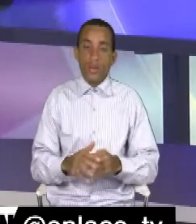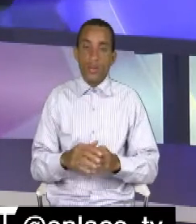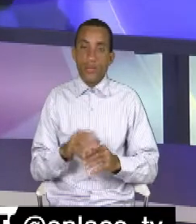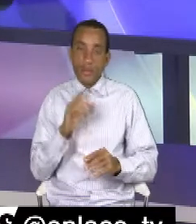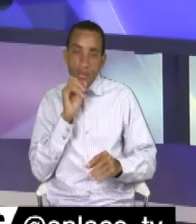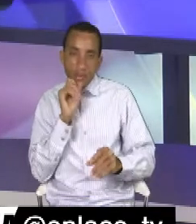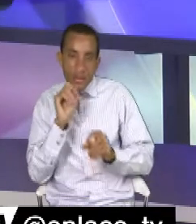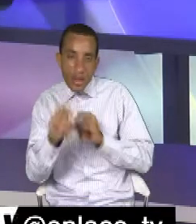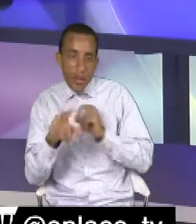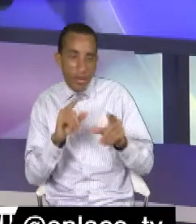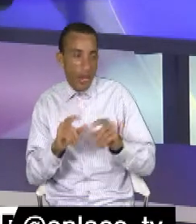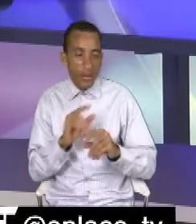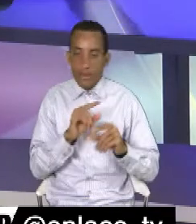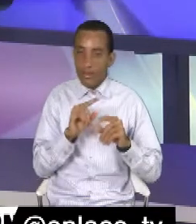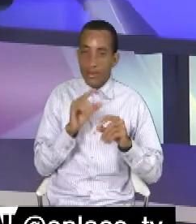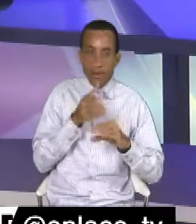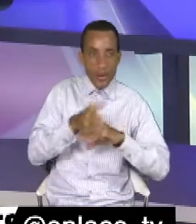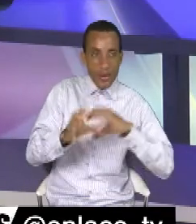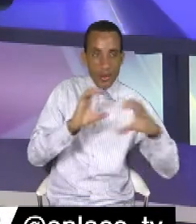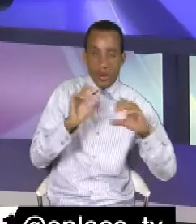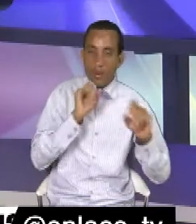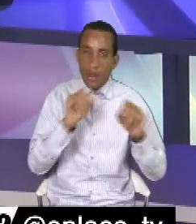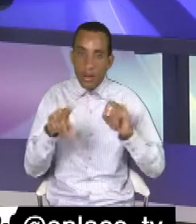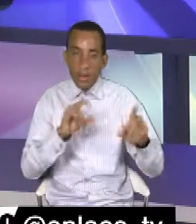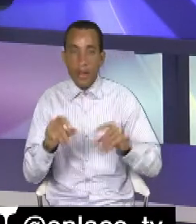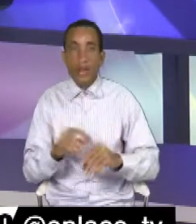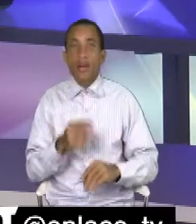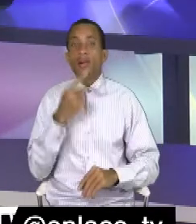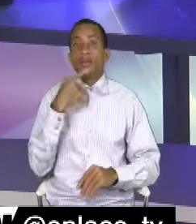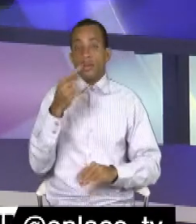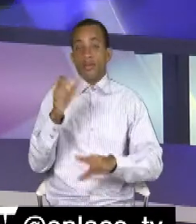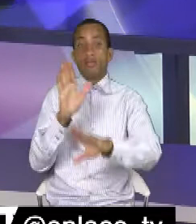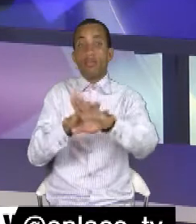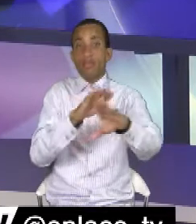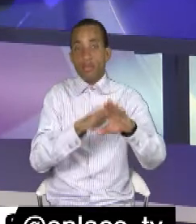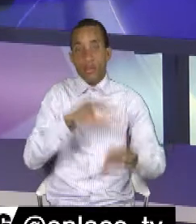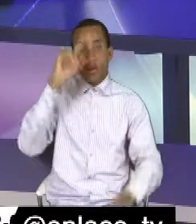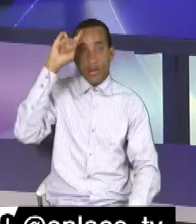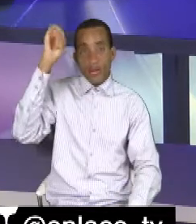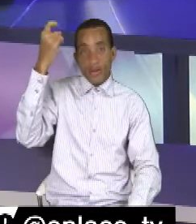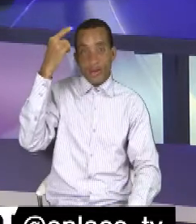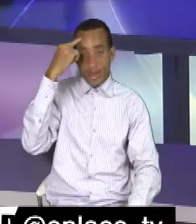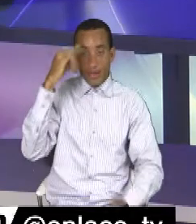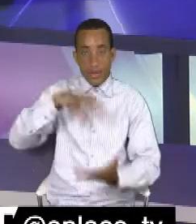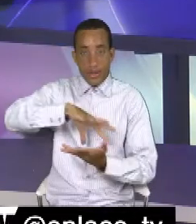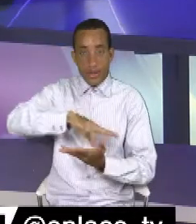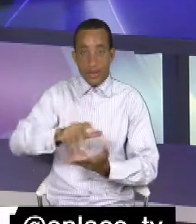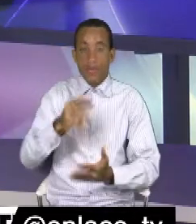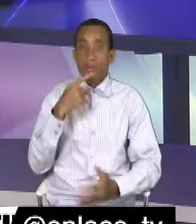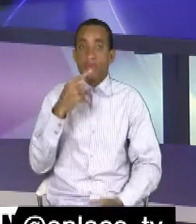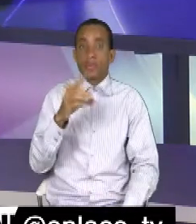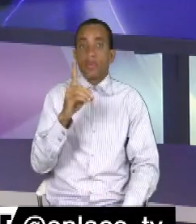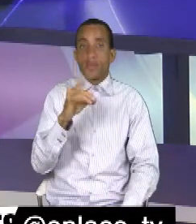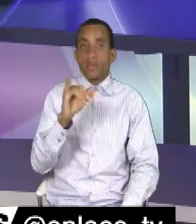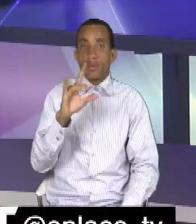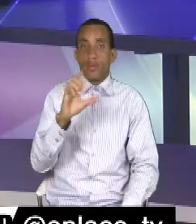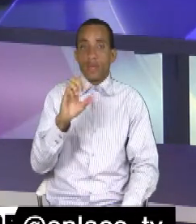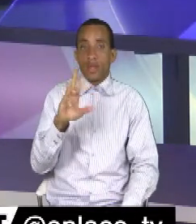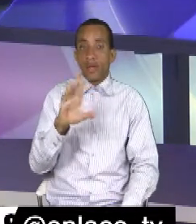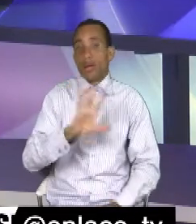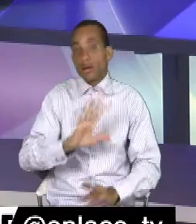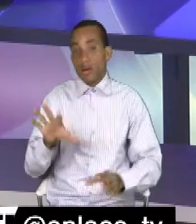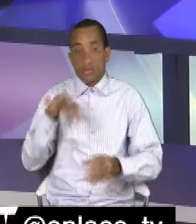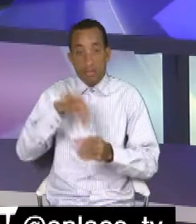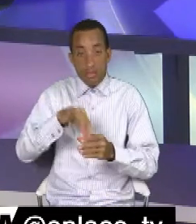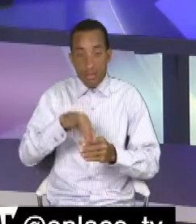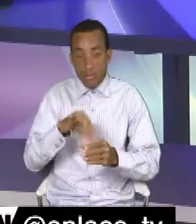de Barranca Bermeja, Darío Echeverri, reveló que le pidió al gobernador de Santander, Didier Tavera Amado, que convoque a la votación de la